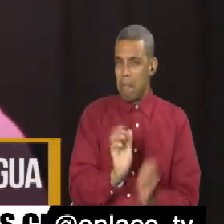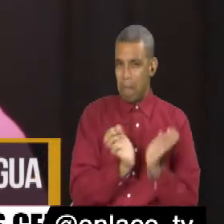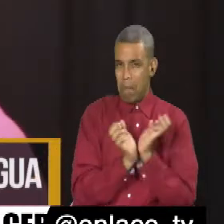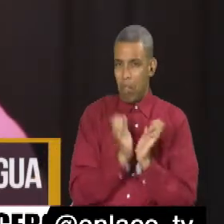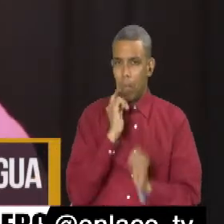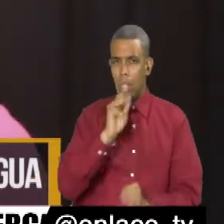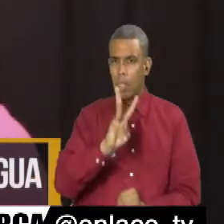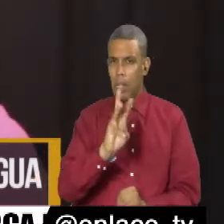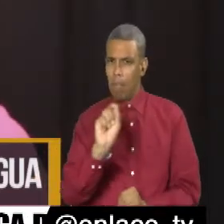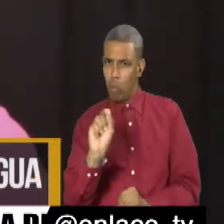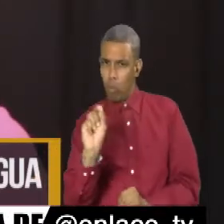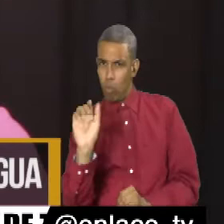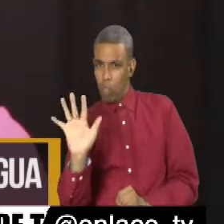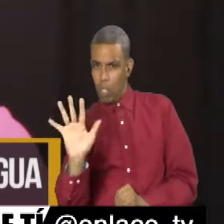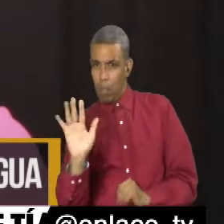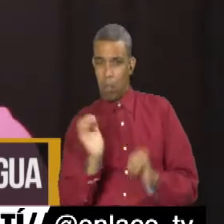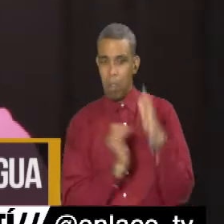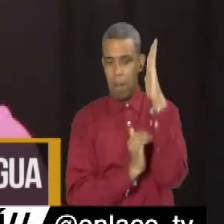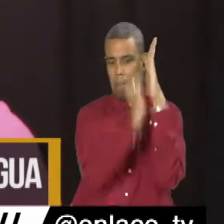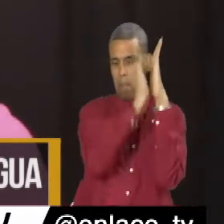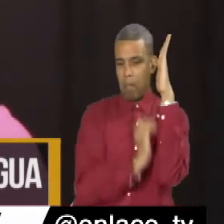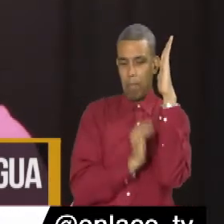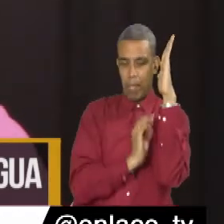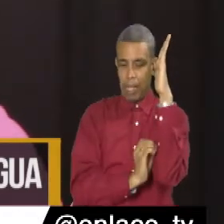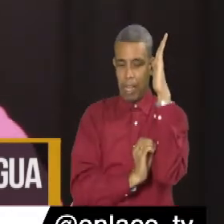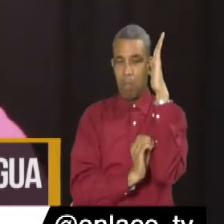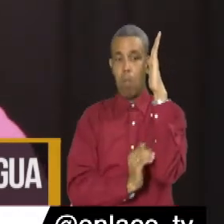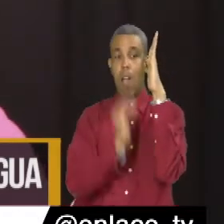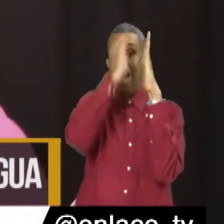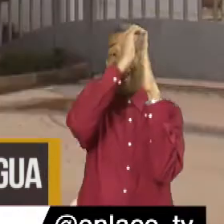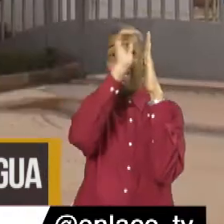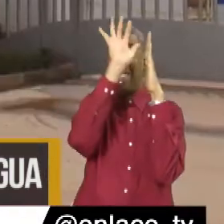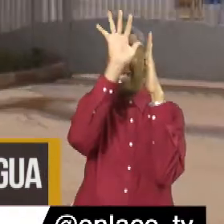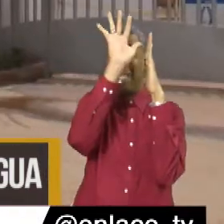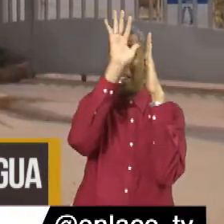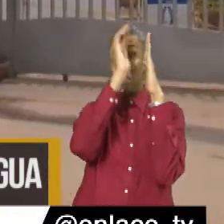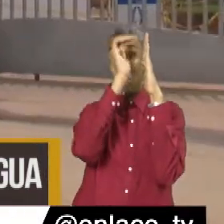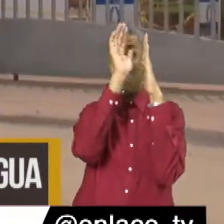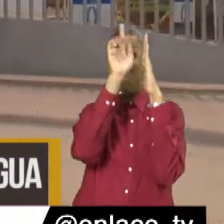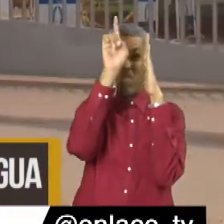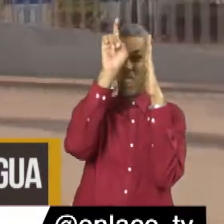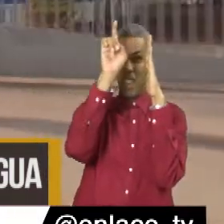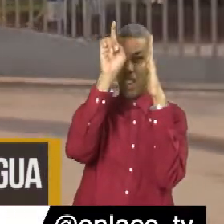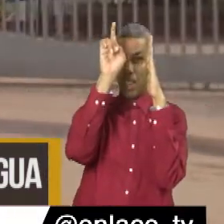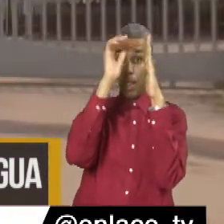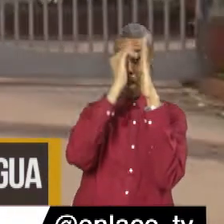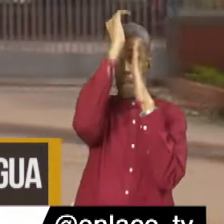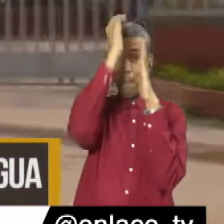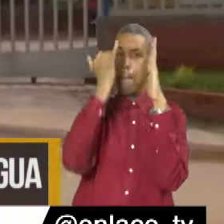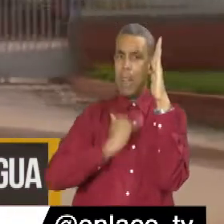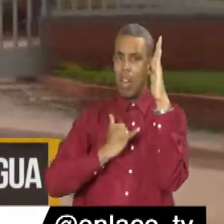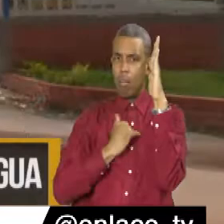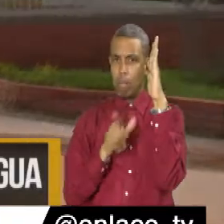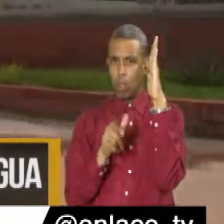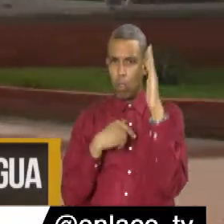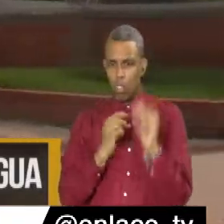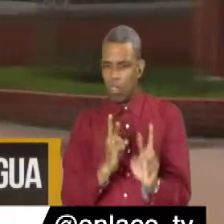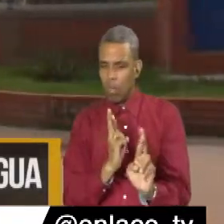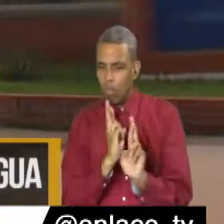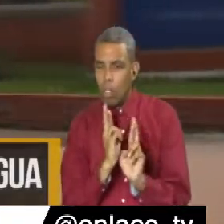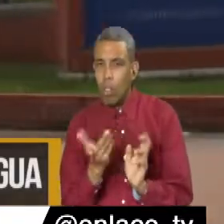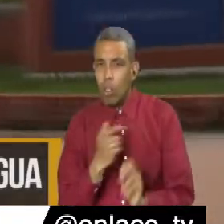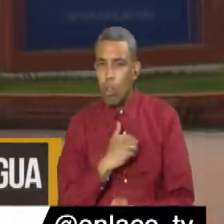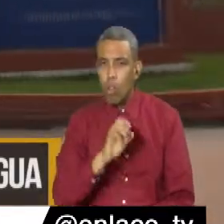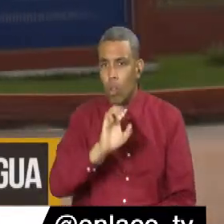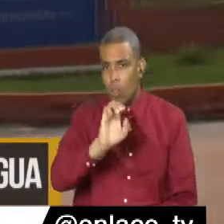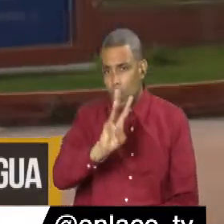es de 0 a 5, entonces estamos dentro de los rangos permisibles para la norma. Por su parte, Aguas de Barranca Bermeja dio a conocer que se hizo un estudio